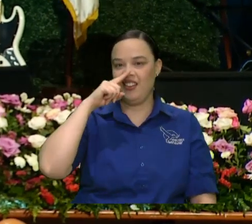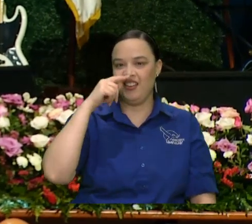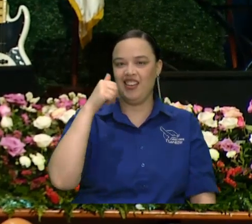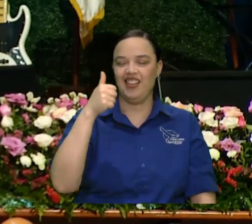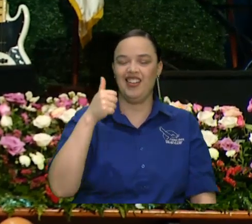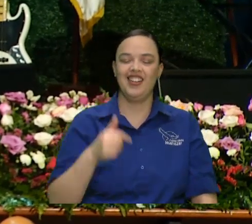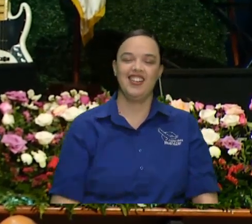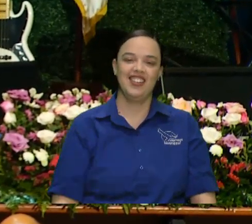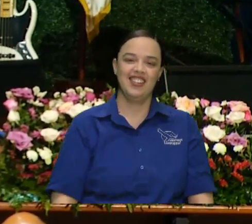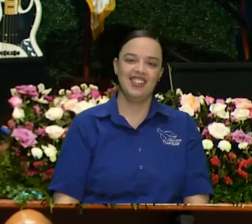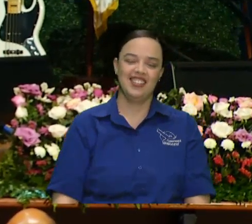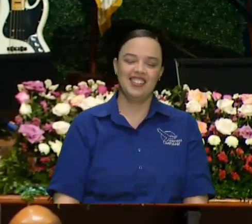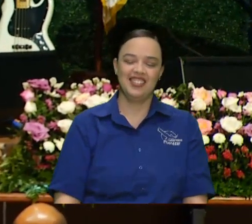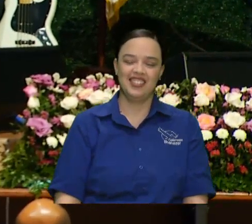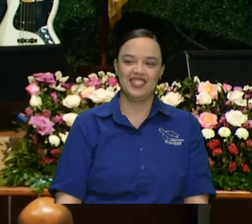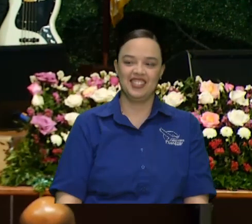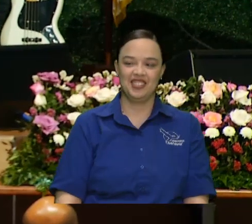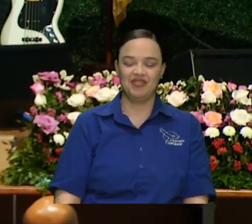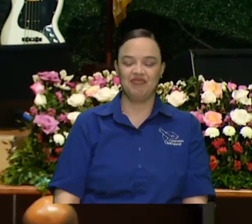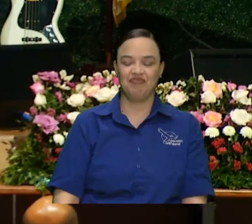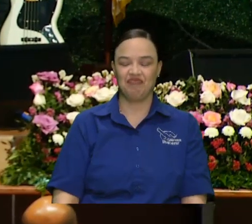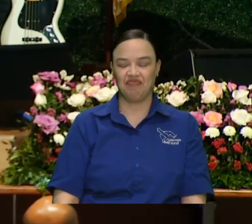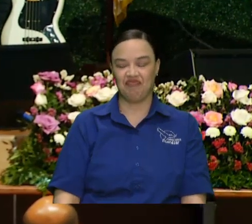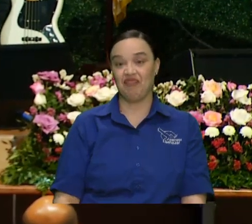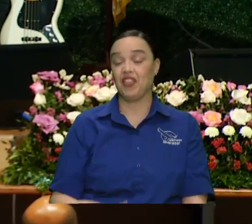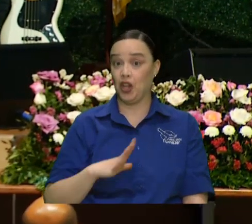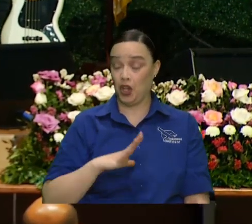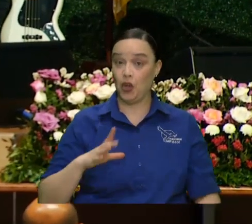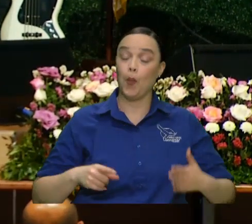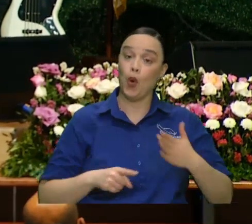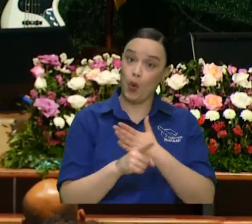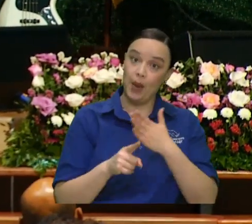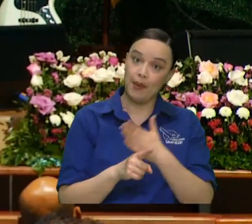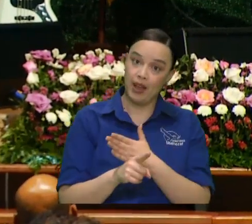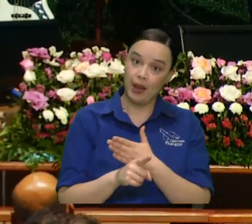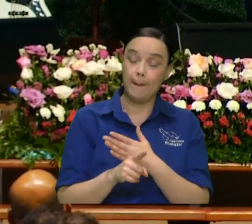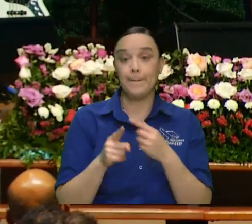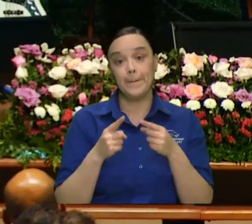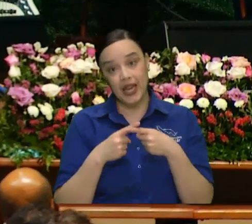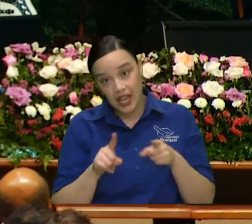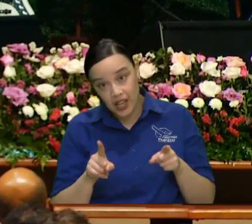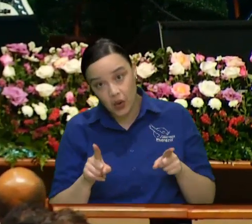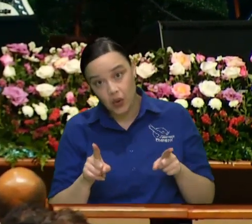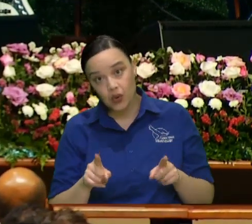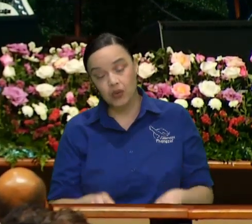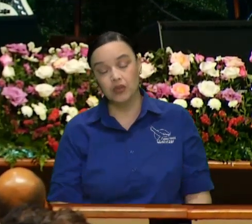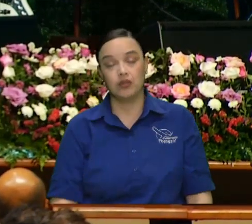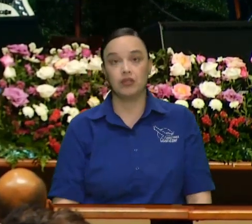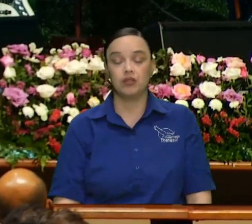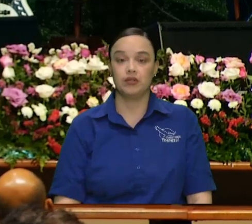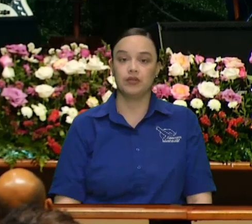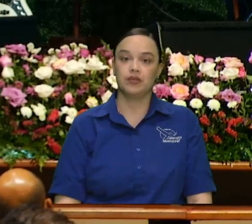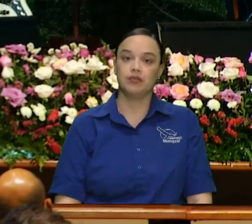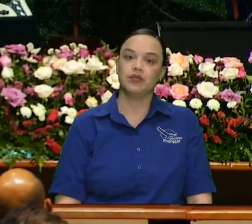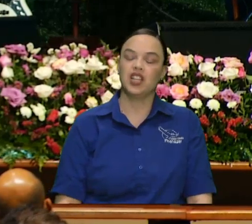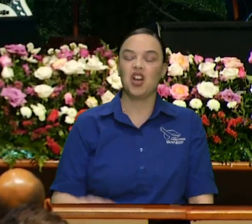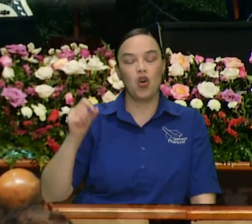bueno pero tiene ese problema sin embargo llega a acostumbrarse